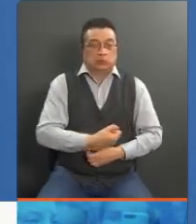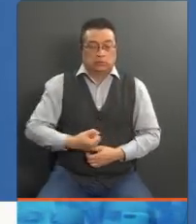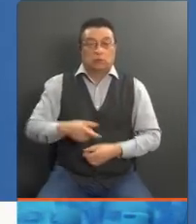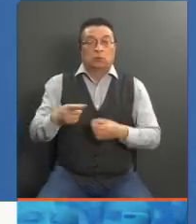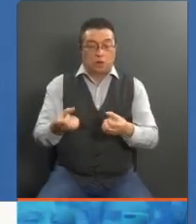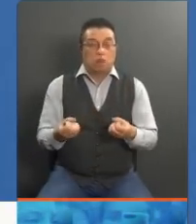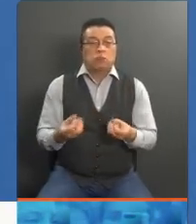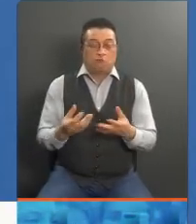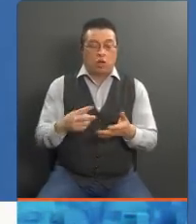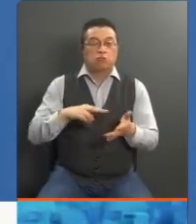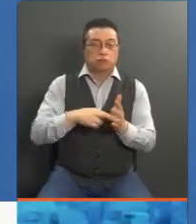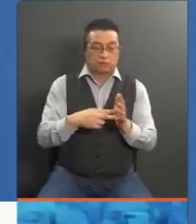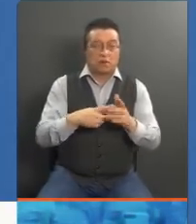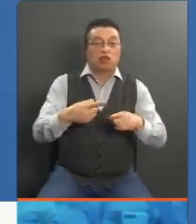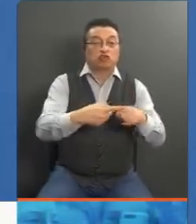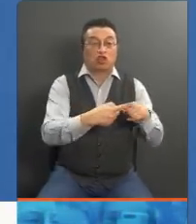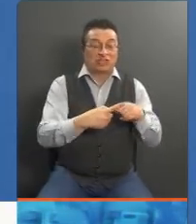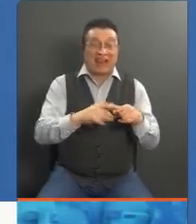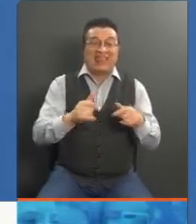provocará caos social y económico.